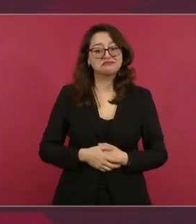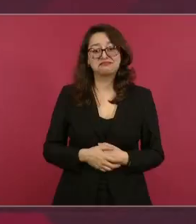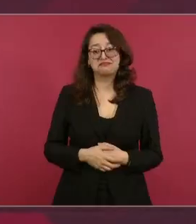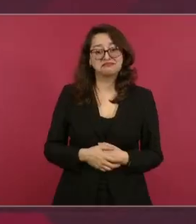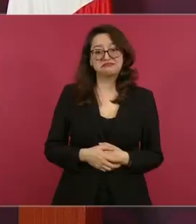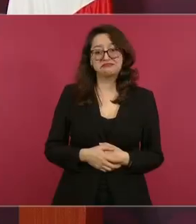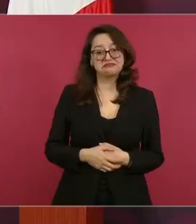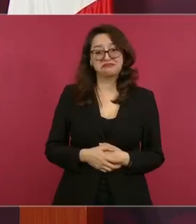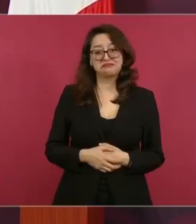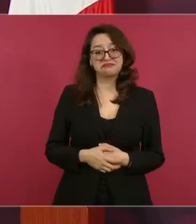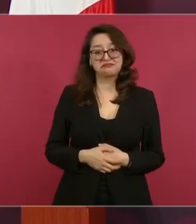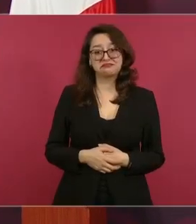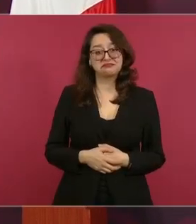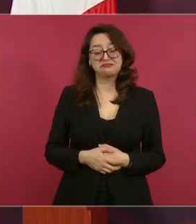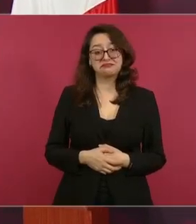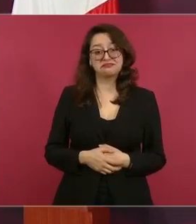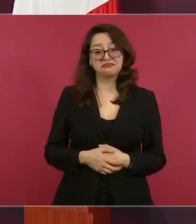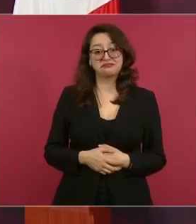Ahora es distinto.